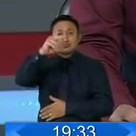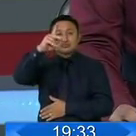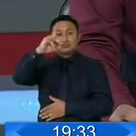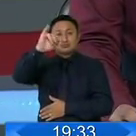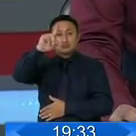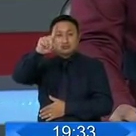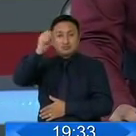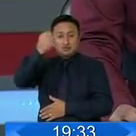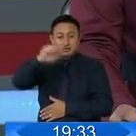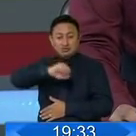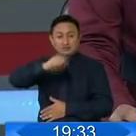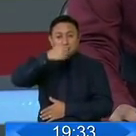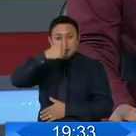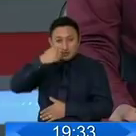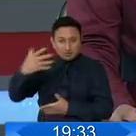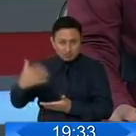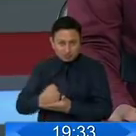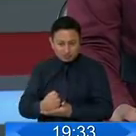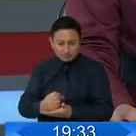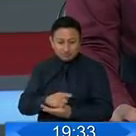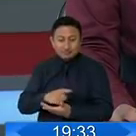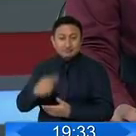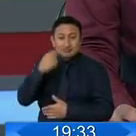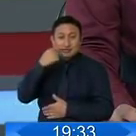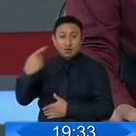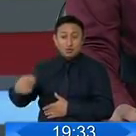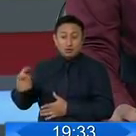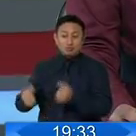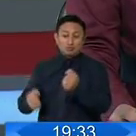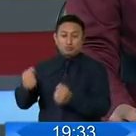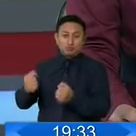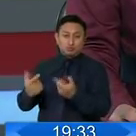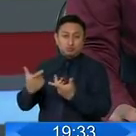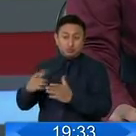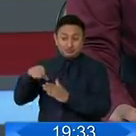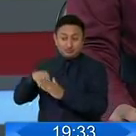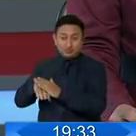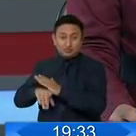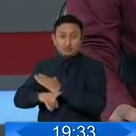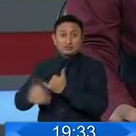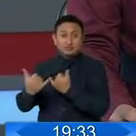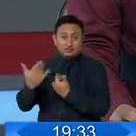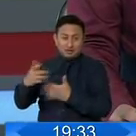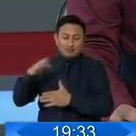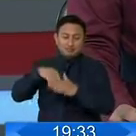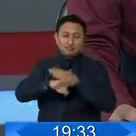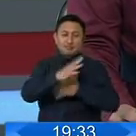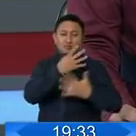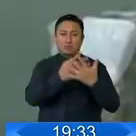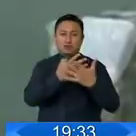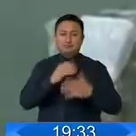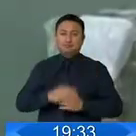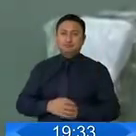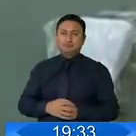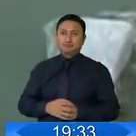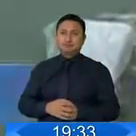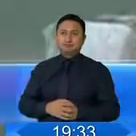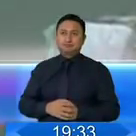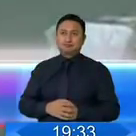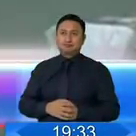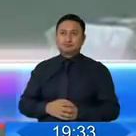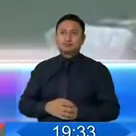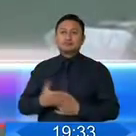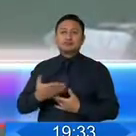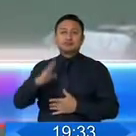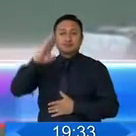de clorhidrato de cocaína. El chofer del vehículo en la que fue encaletada la droga se encuentra detenido. El trabajo fue